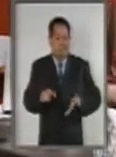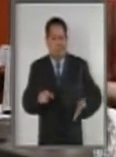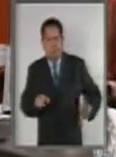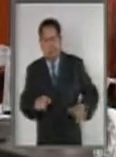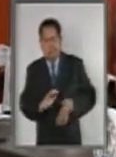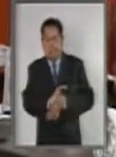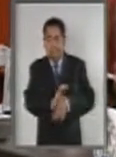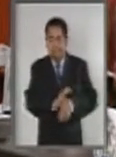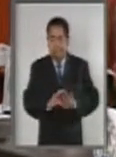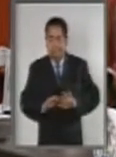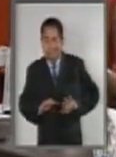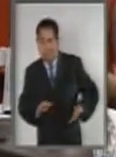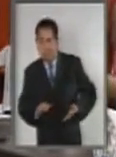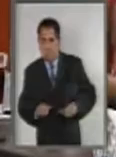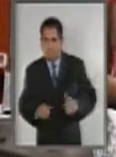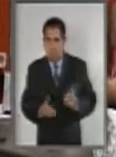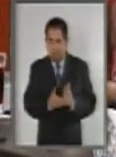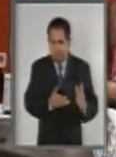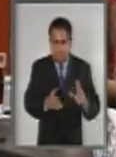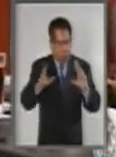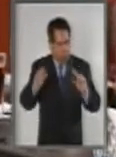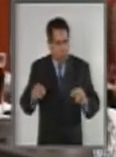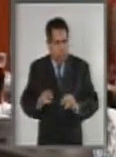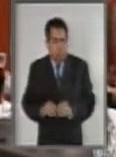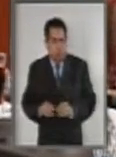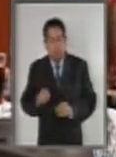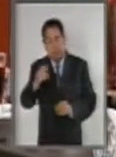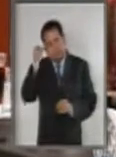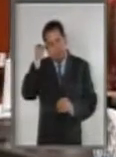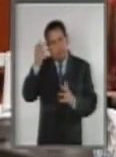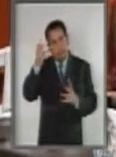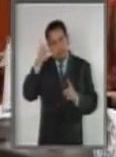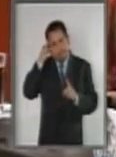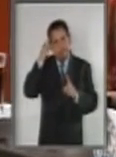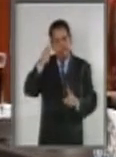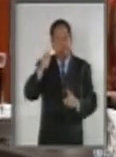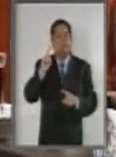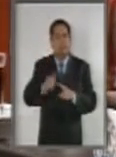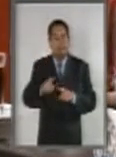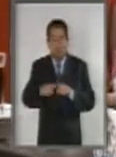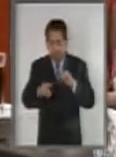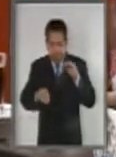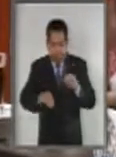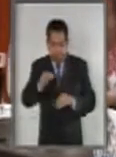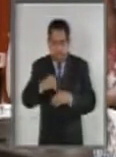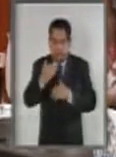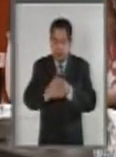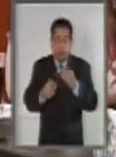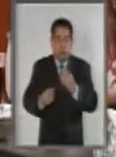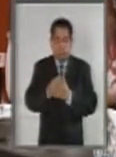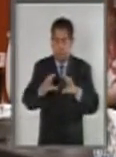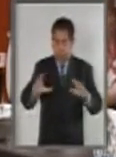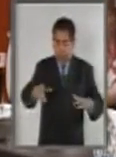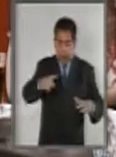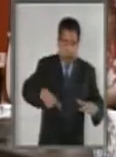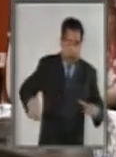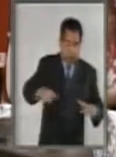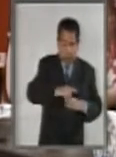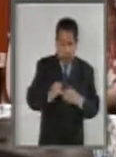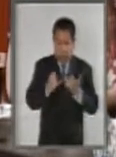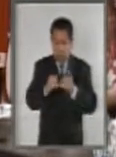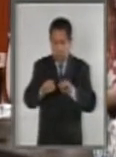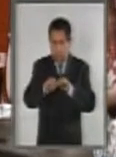o discriminaciones indeseables. Se anhela, entonces, la construcción de una comunidad educativa